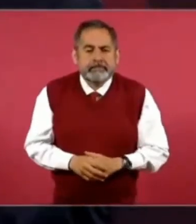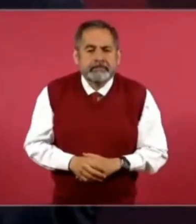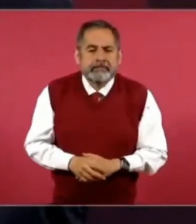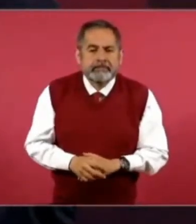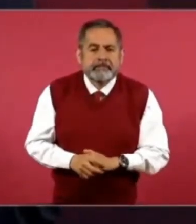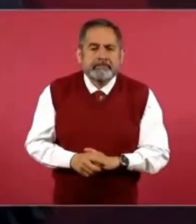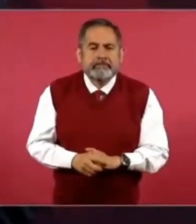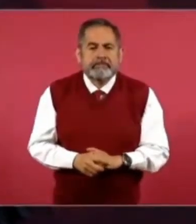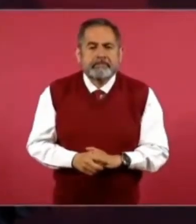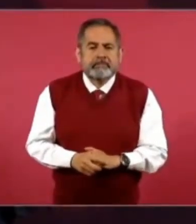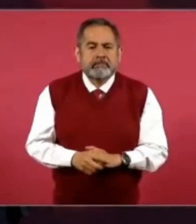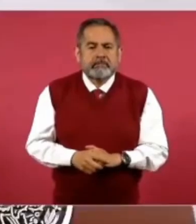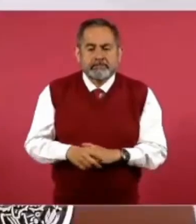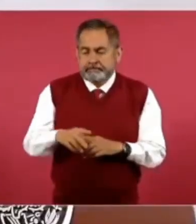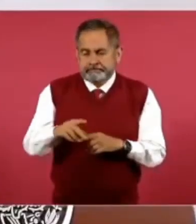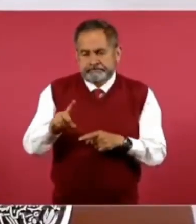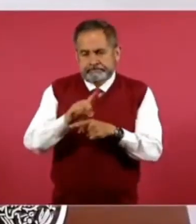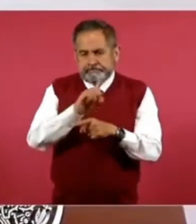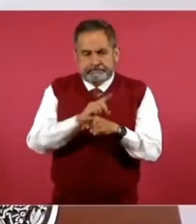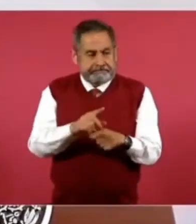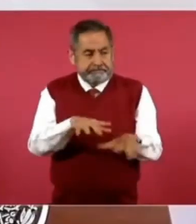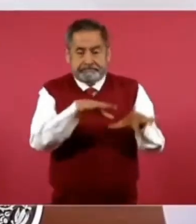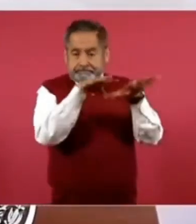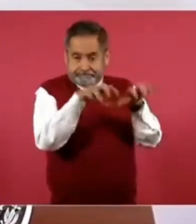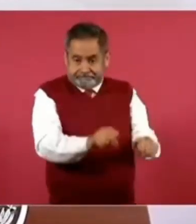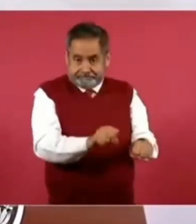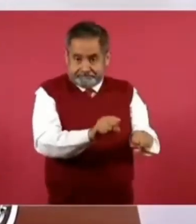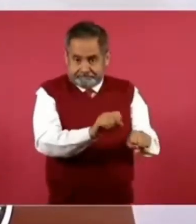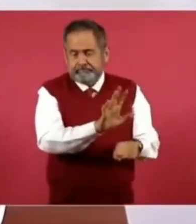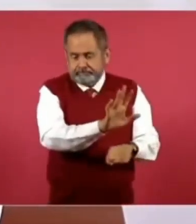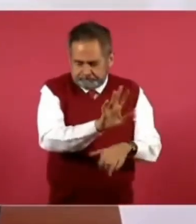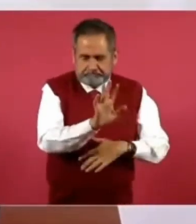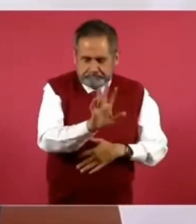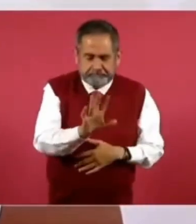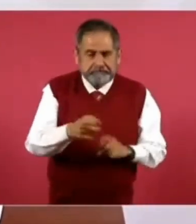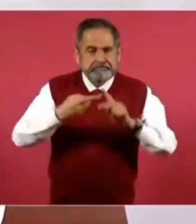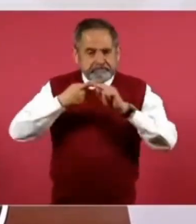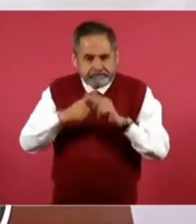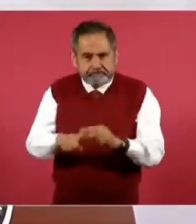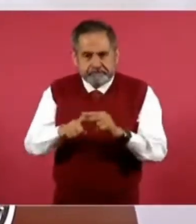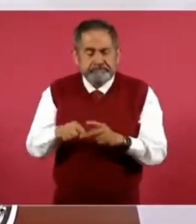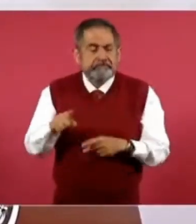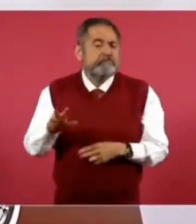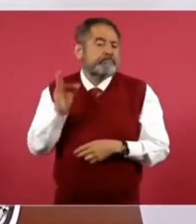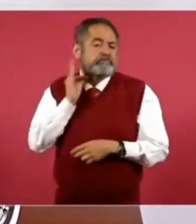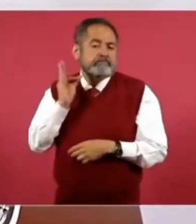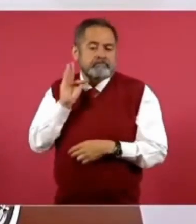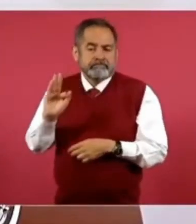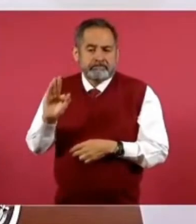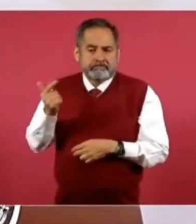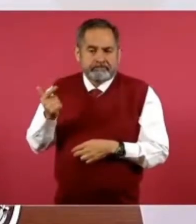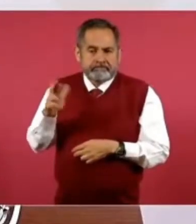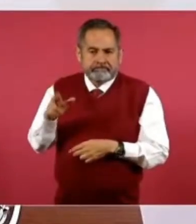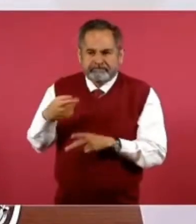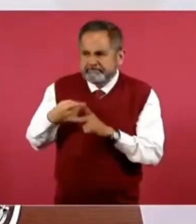desde que se dan estos hechos empieza la Fiscalía General a investigar